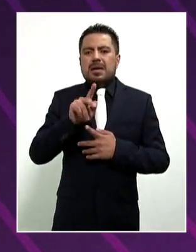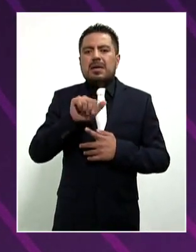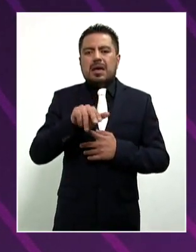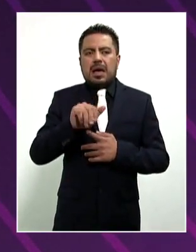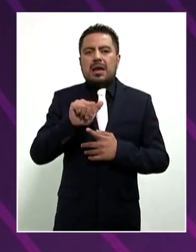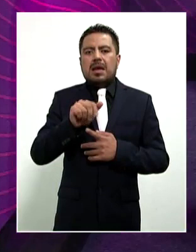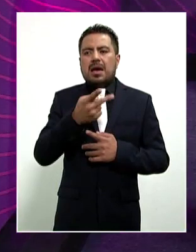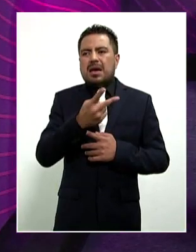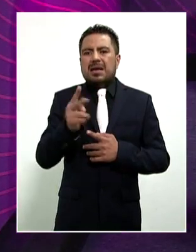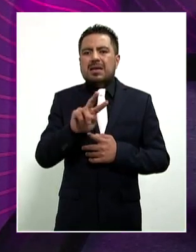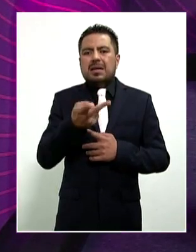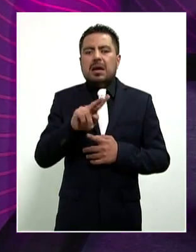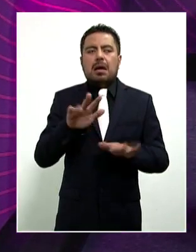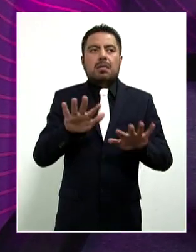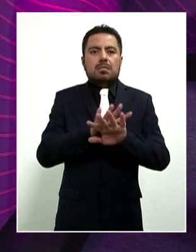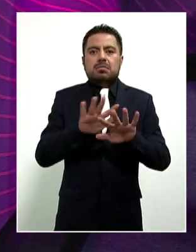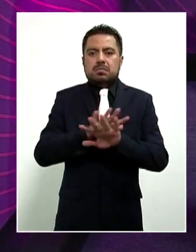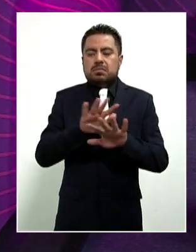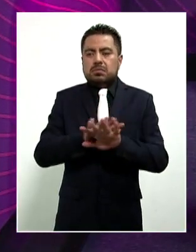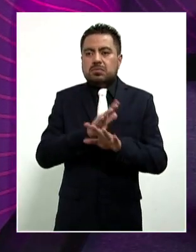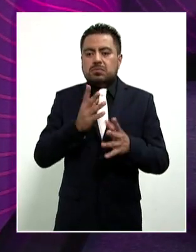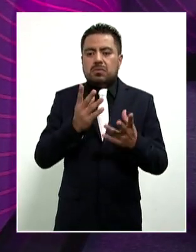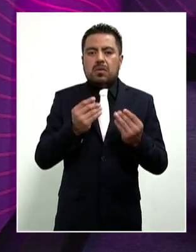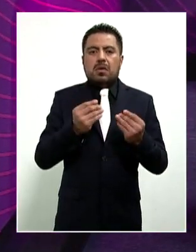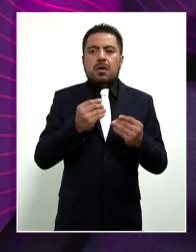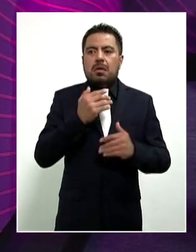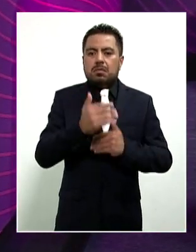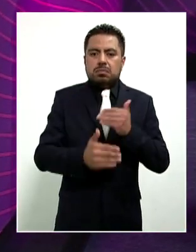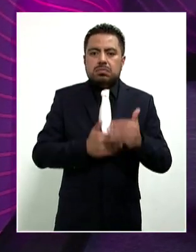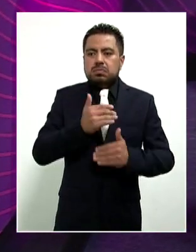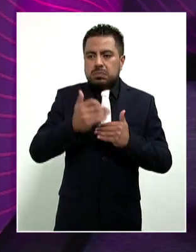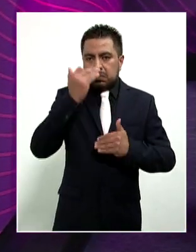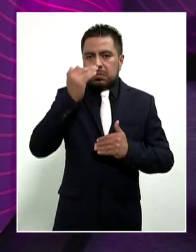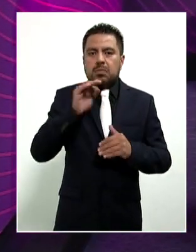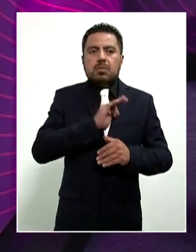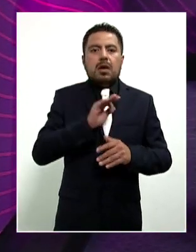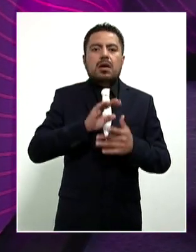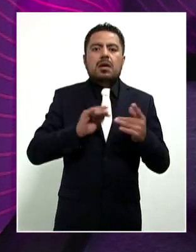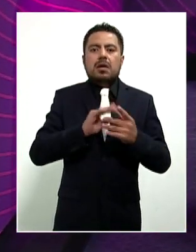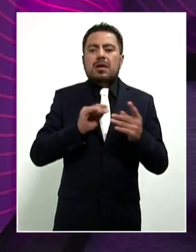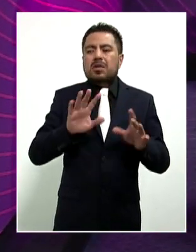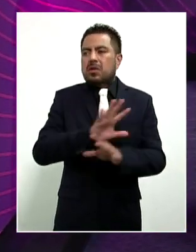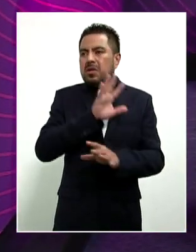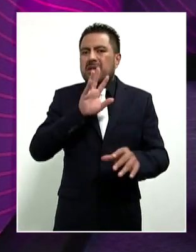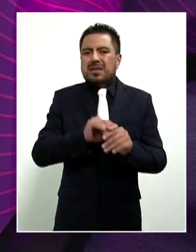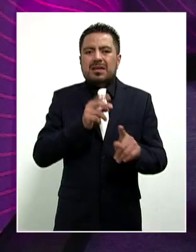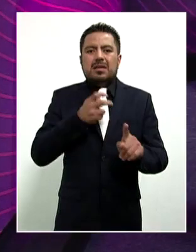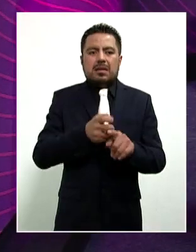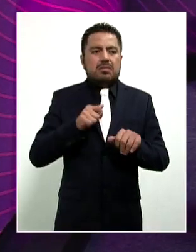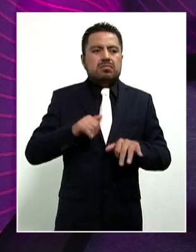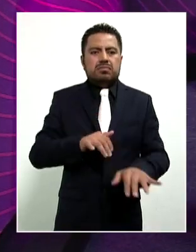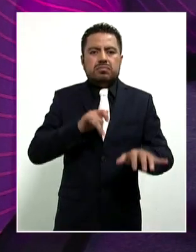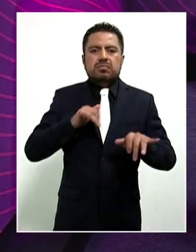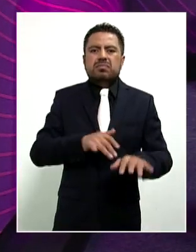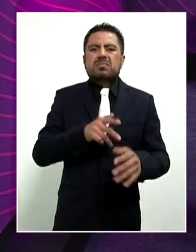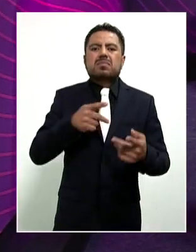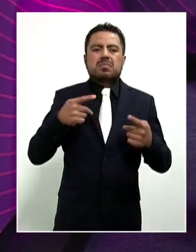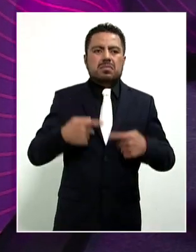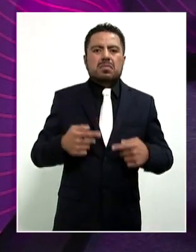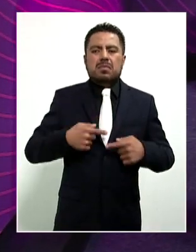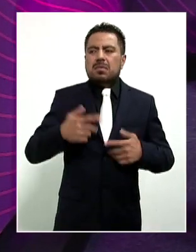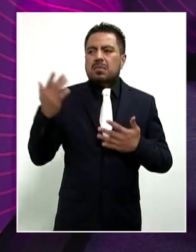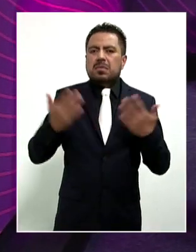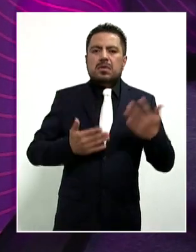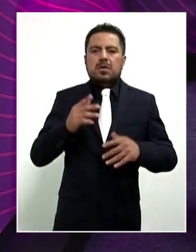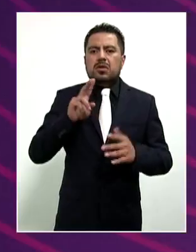Ana, ha cambiado mucho conforme va pasando el tiempo. O sea, se puede decir que toda esta oleada de refugio que viene desde